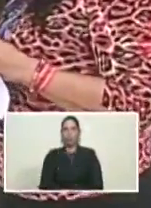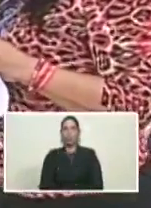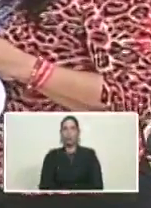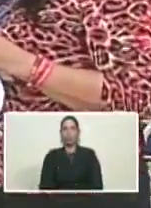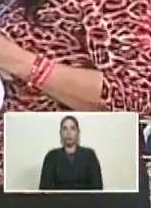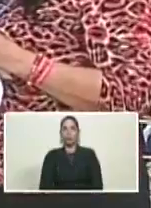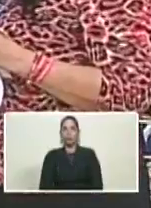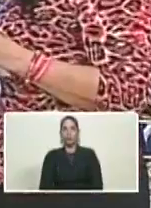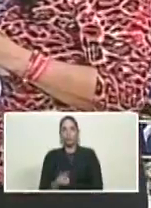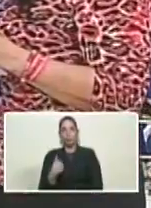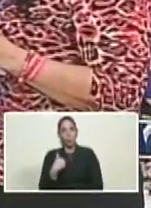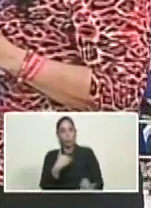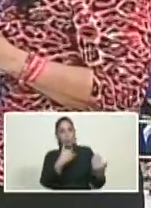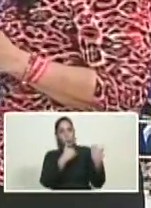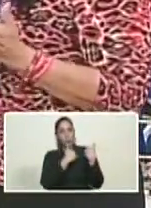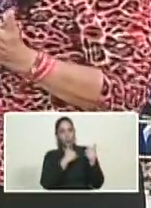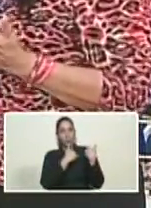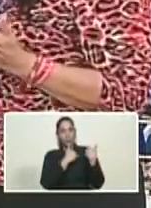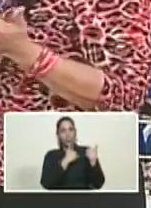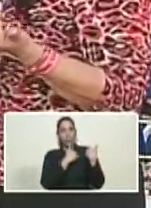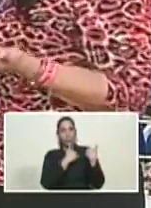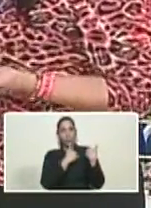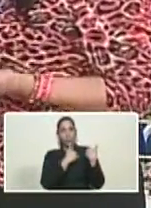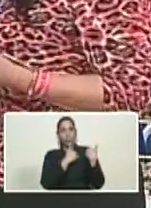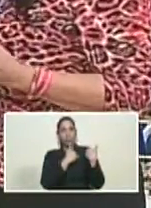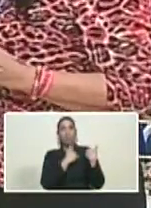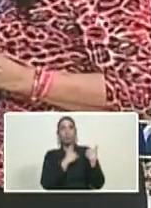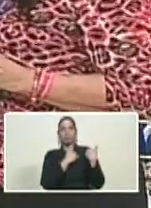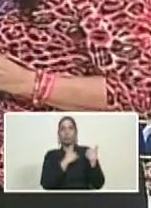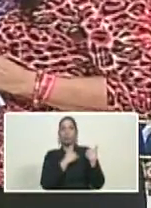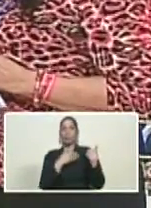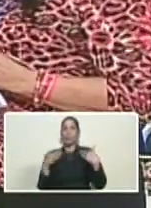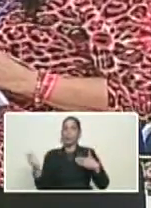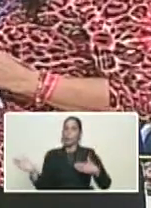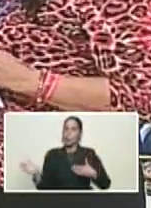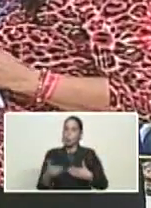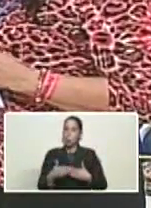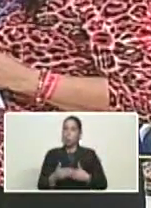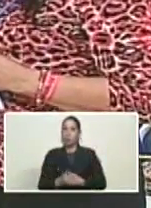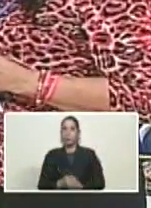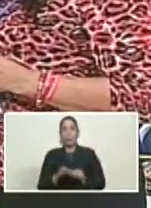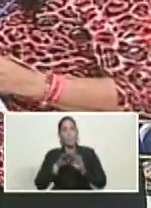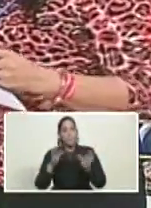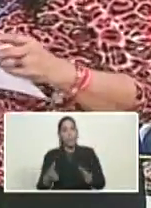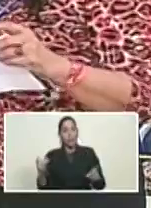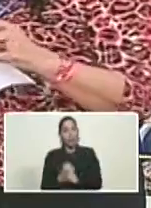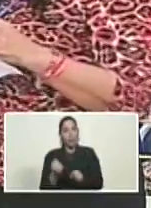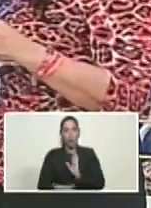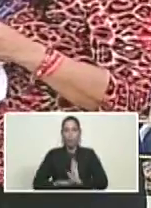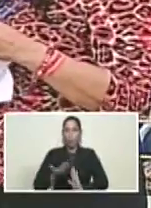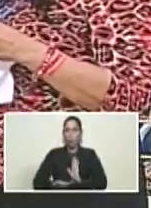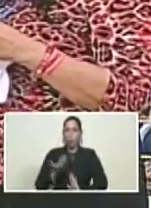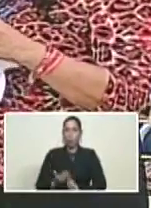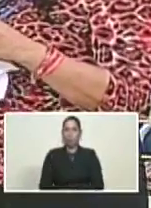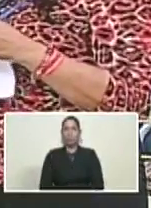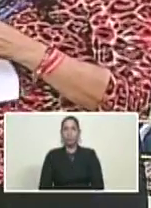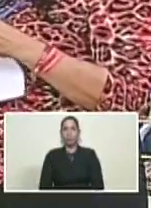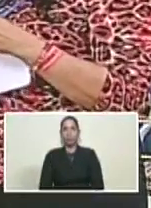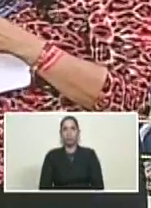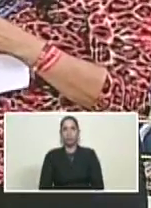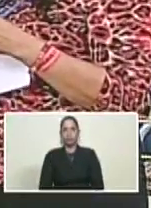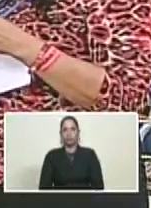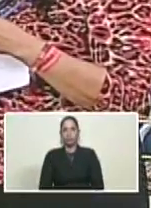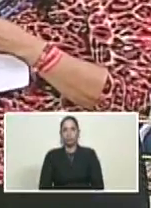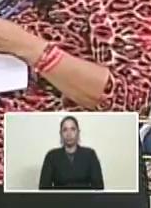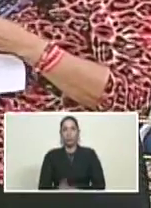Me corresponde dar la conclusión de una mesa de trabajo muy importante, una temática